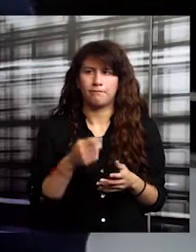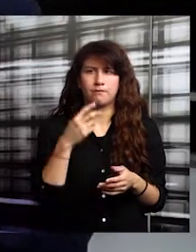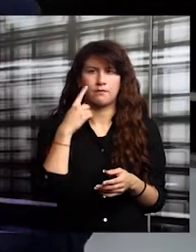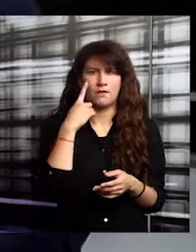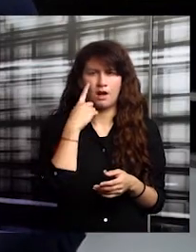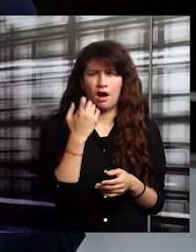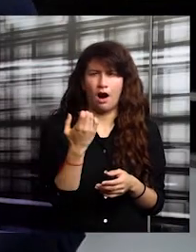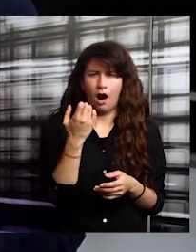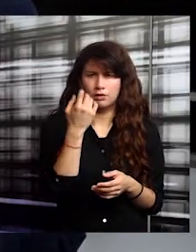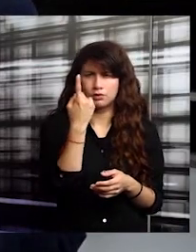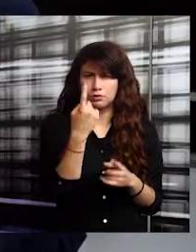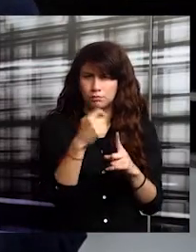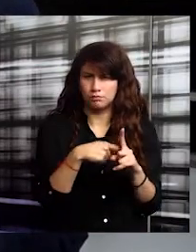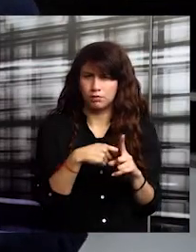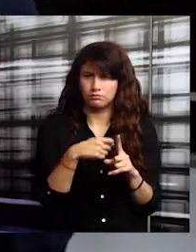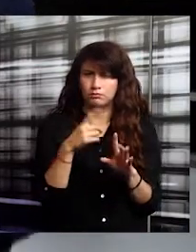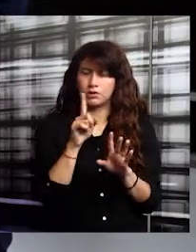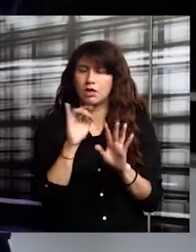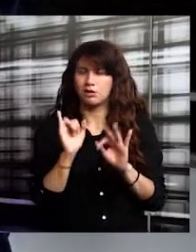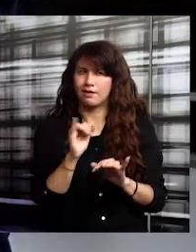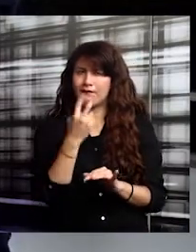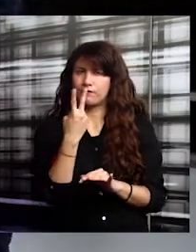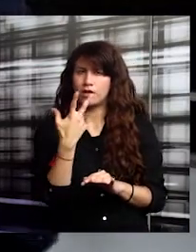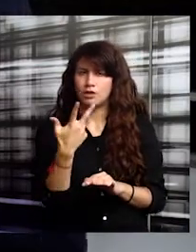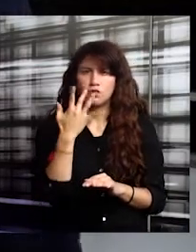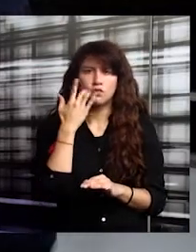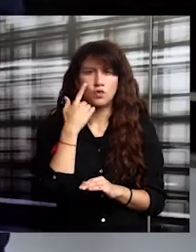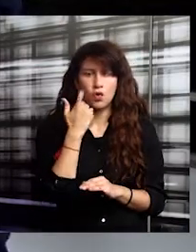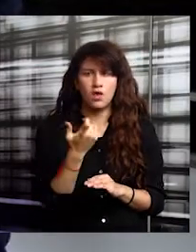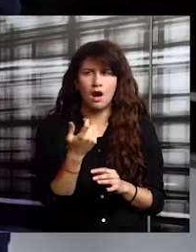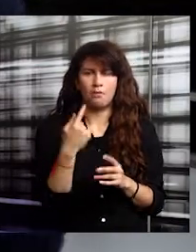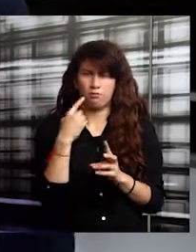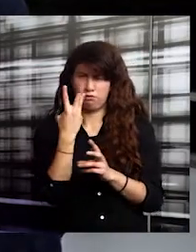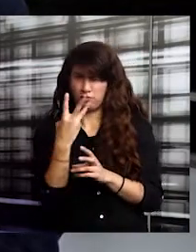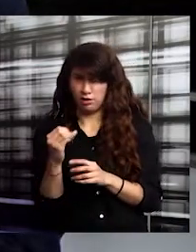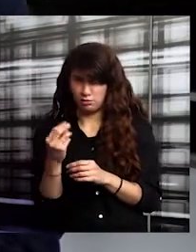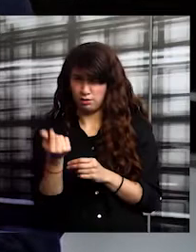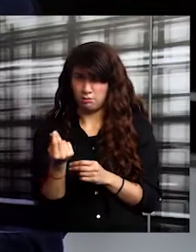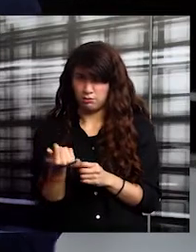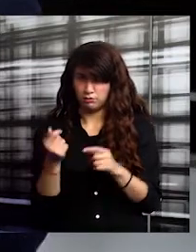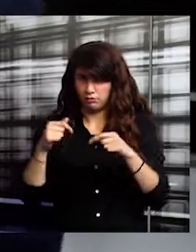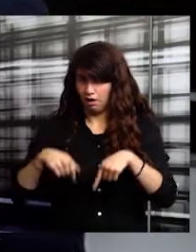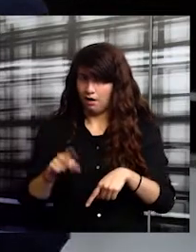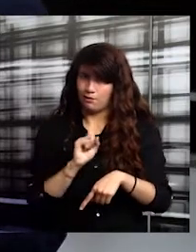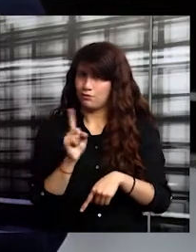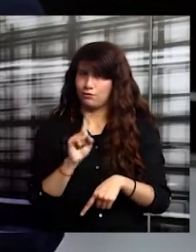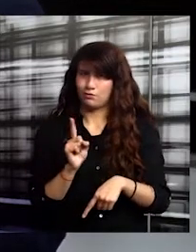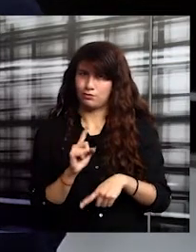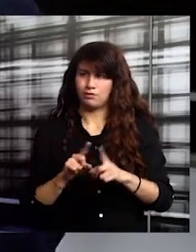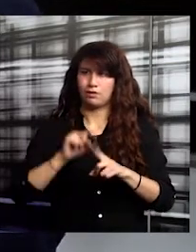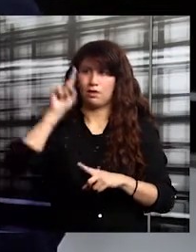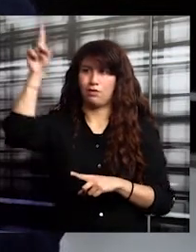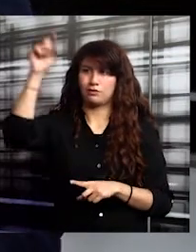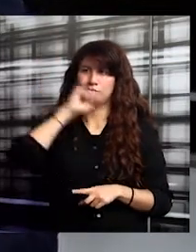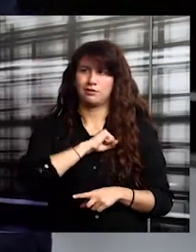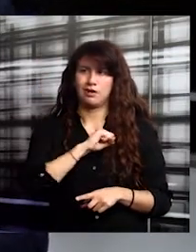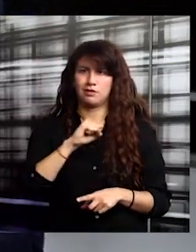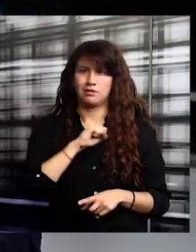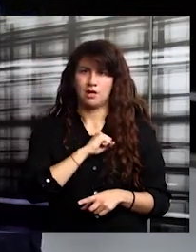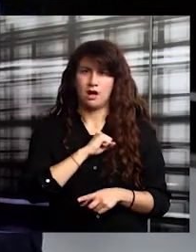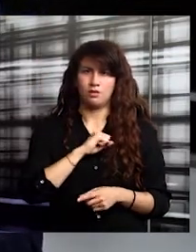fueron ni siquiera acá. Fueron, ¿no es cierto?, en Santiago, en la capital de Chile. La realidad de la región es diferente.